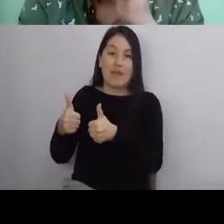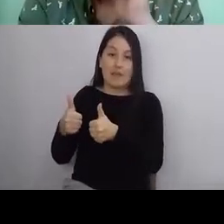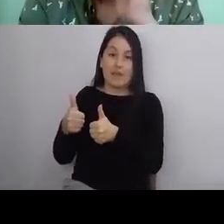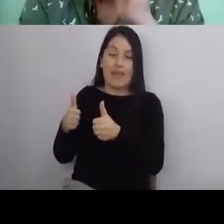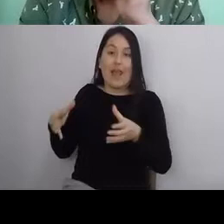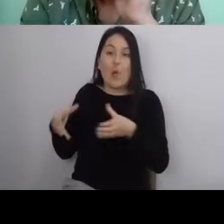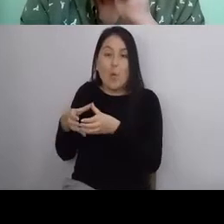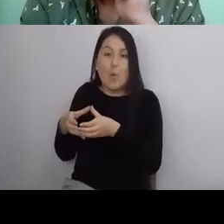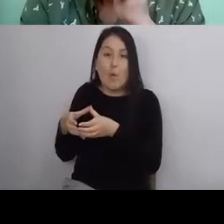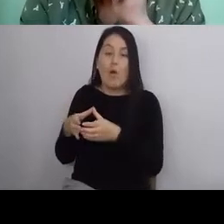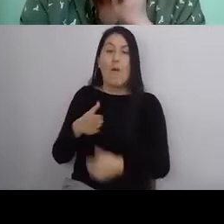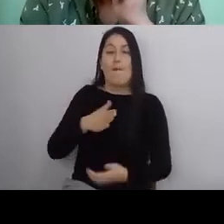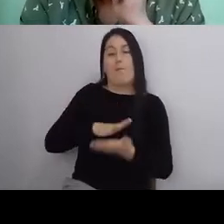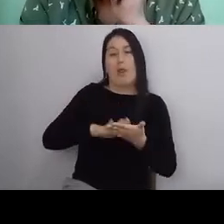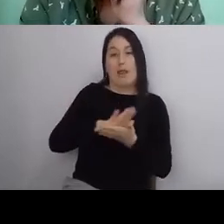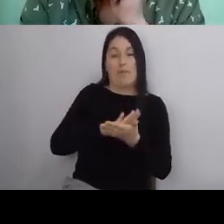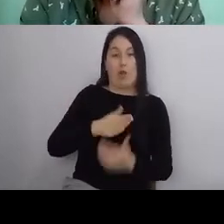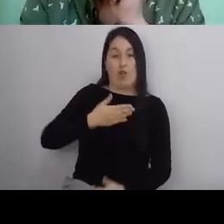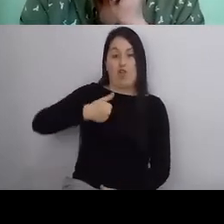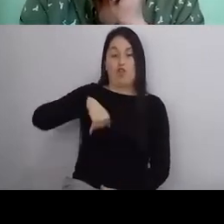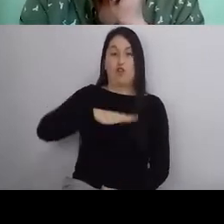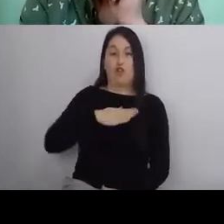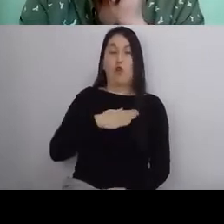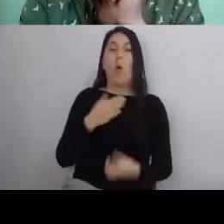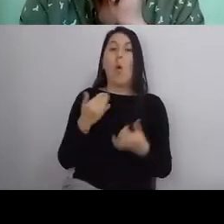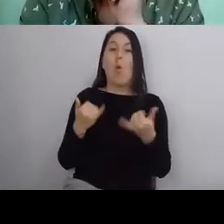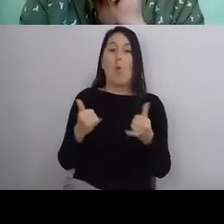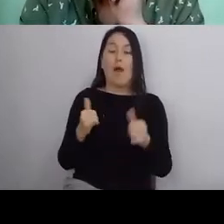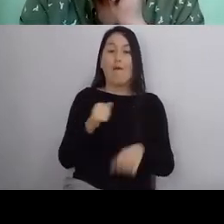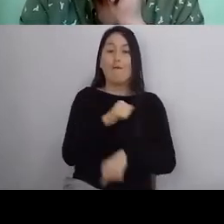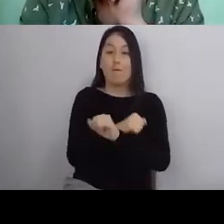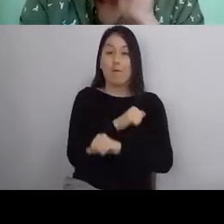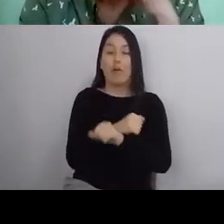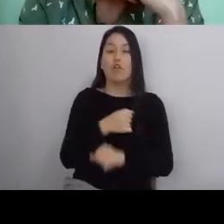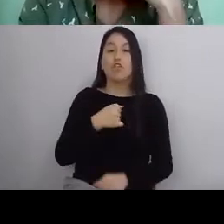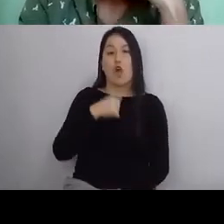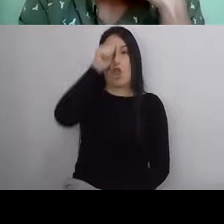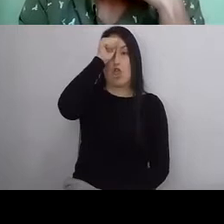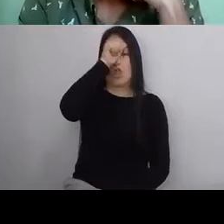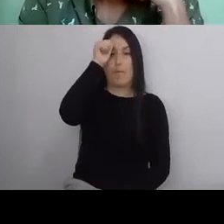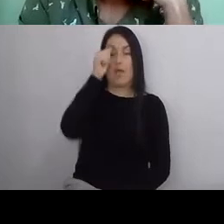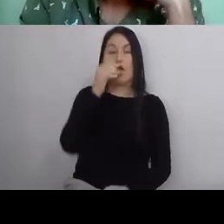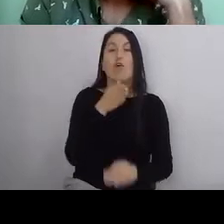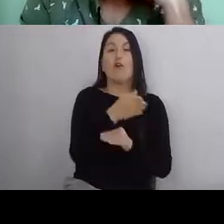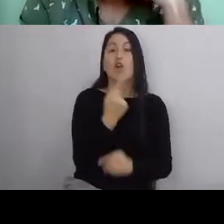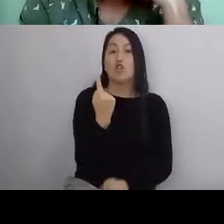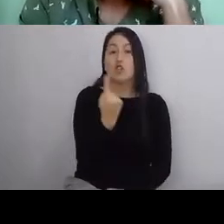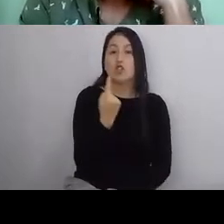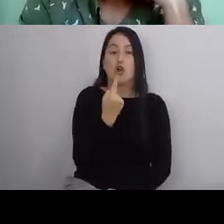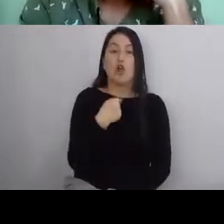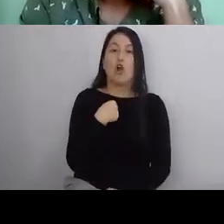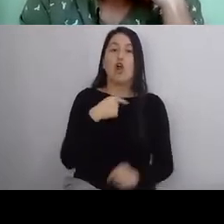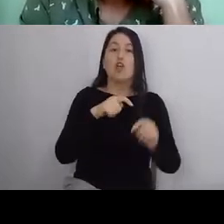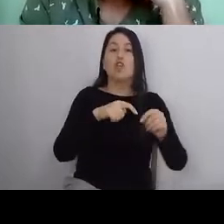nosotros somos jugadores de fútbol, quizás yo voy a los domingos a entrenar solo, le pego la pelota al arco varias veces, siempre